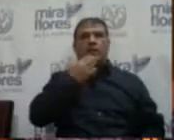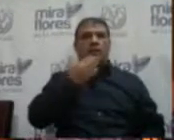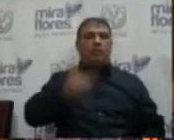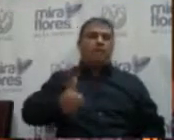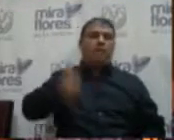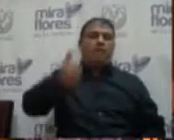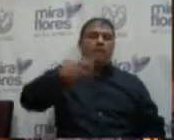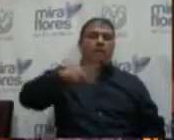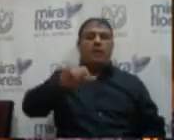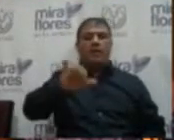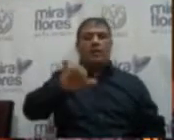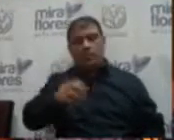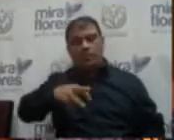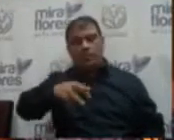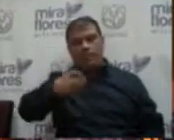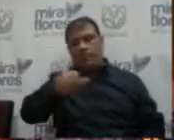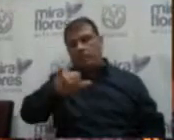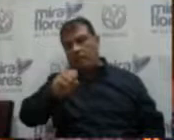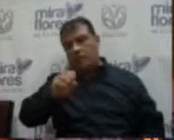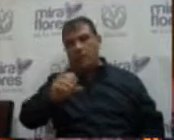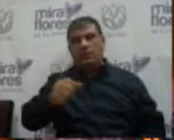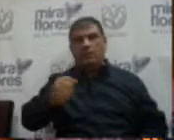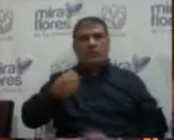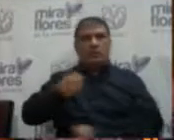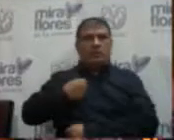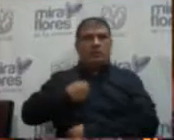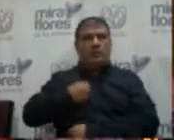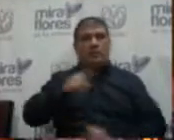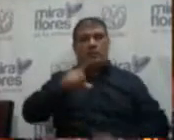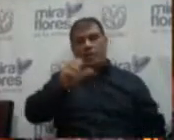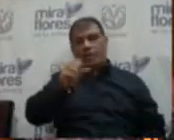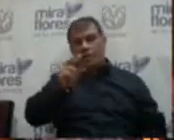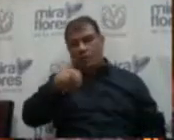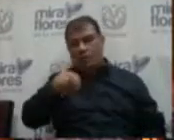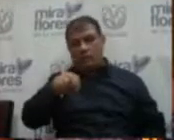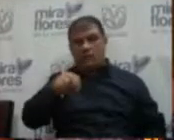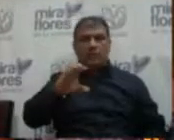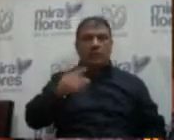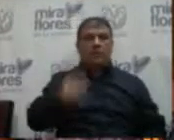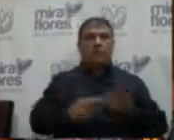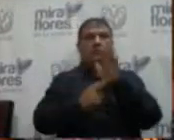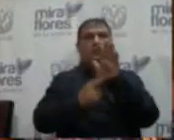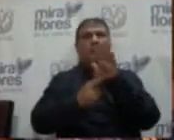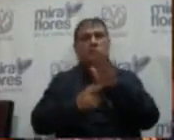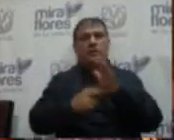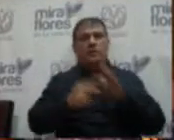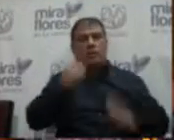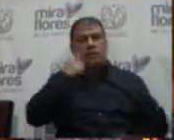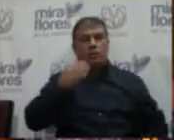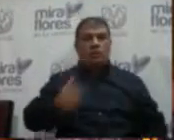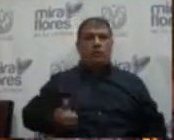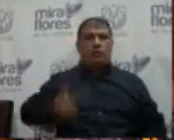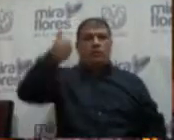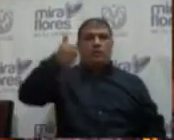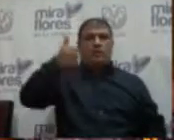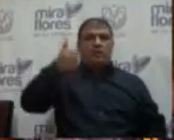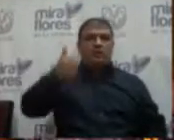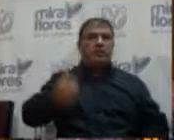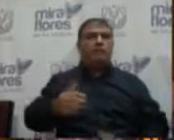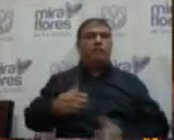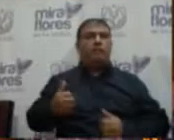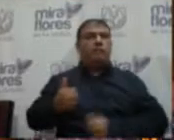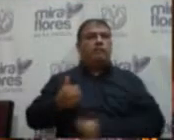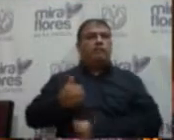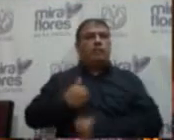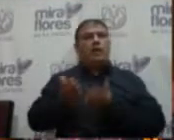Perú, Mario Contreras León Carti, en representación del señor comandante general de la Fuerza